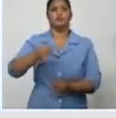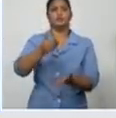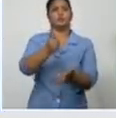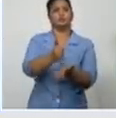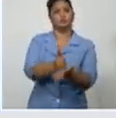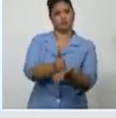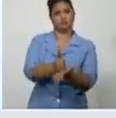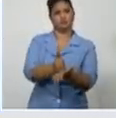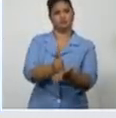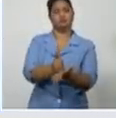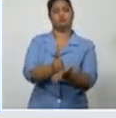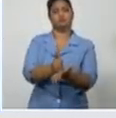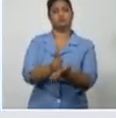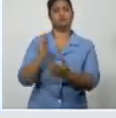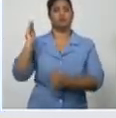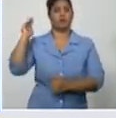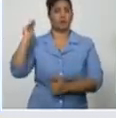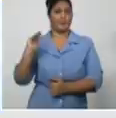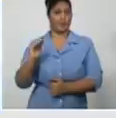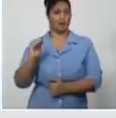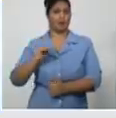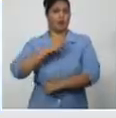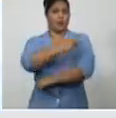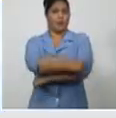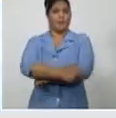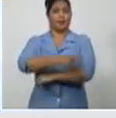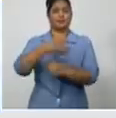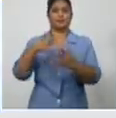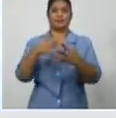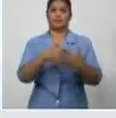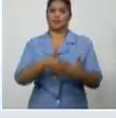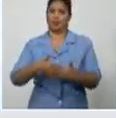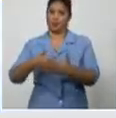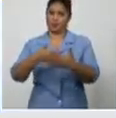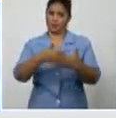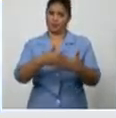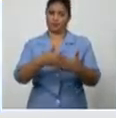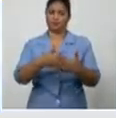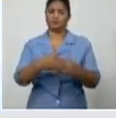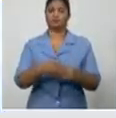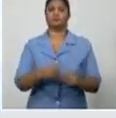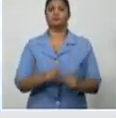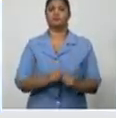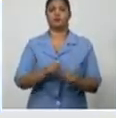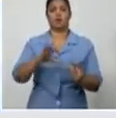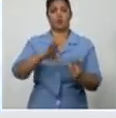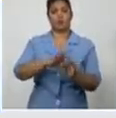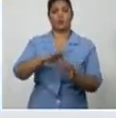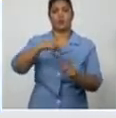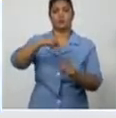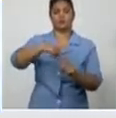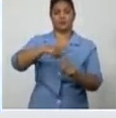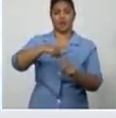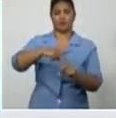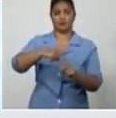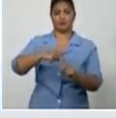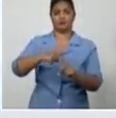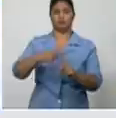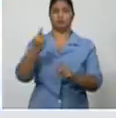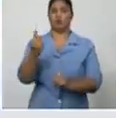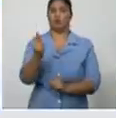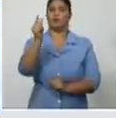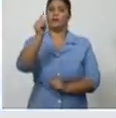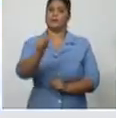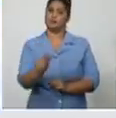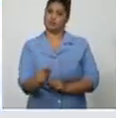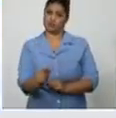viajero cubano procedente de los Estados Unidos. Y en Guantánamo se confirma un caso importado